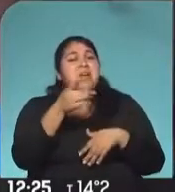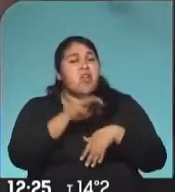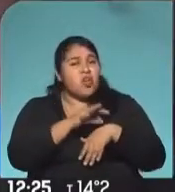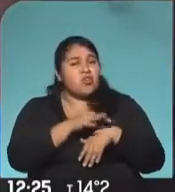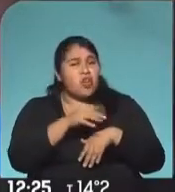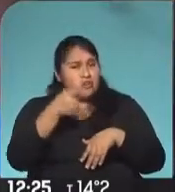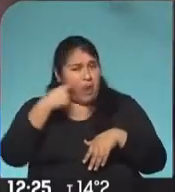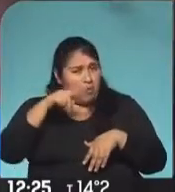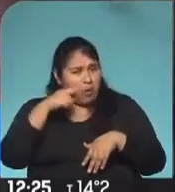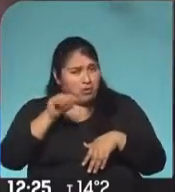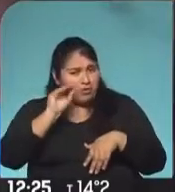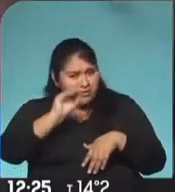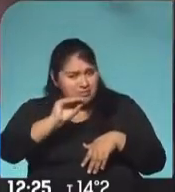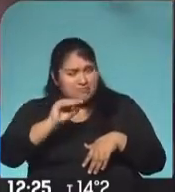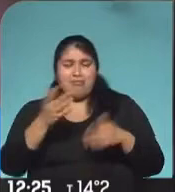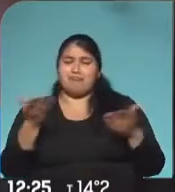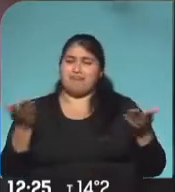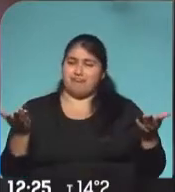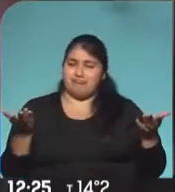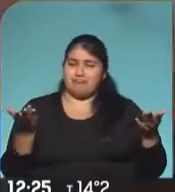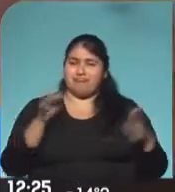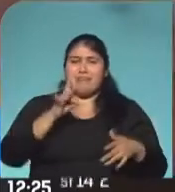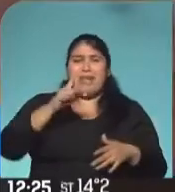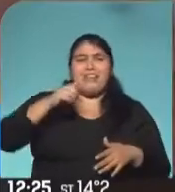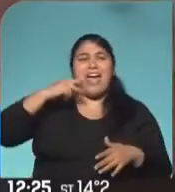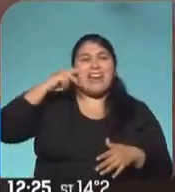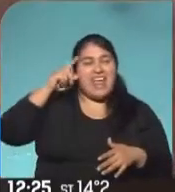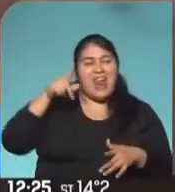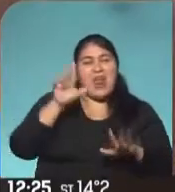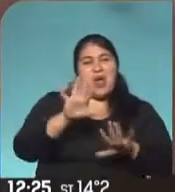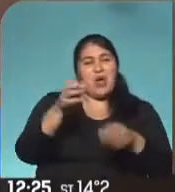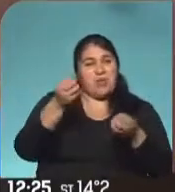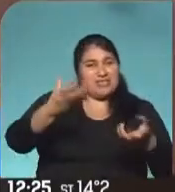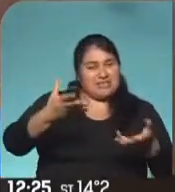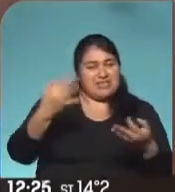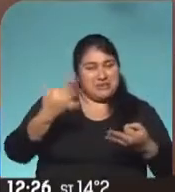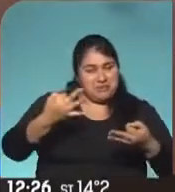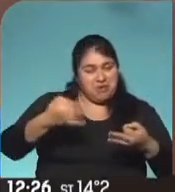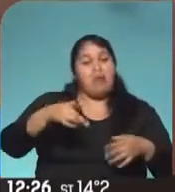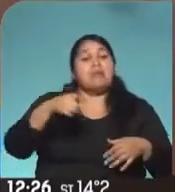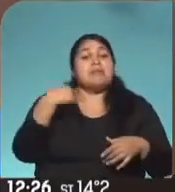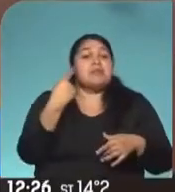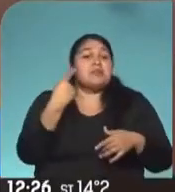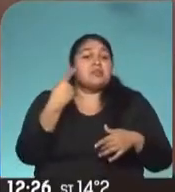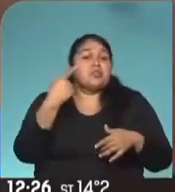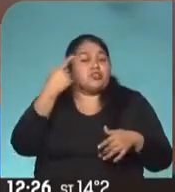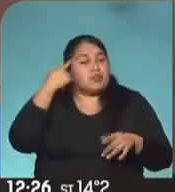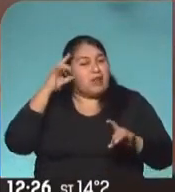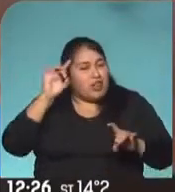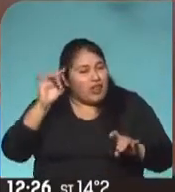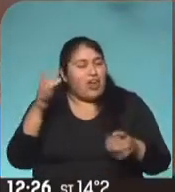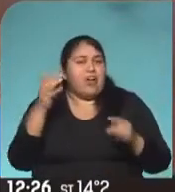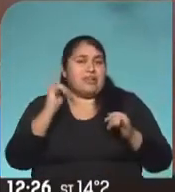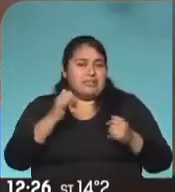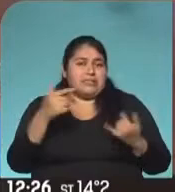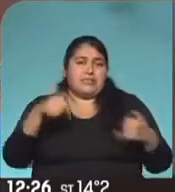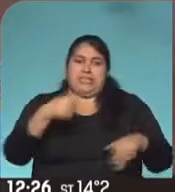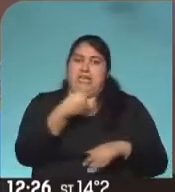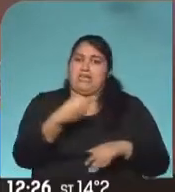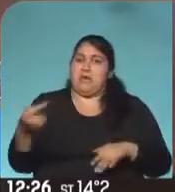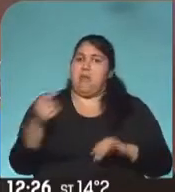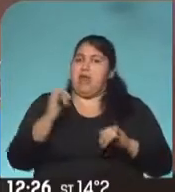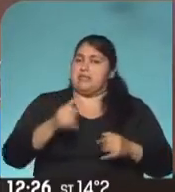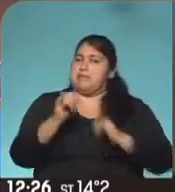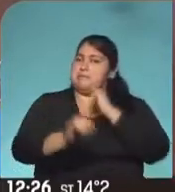propósito va bien muy bien y acá estamos con las cefaleas y con la semana para